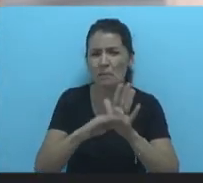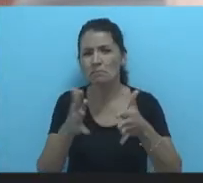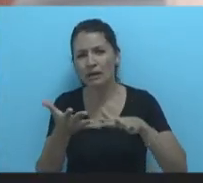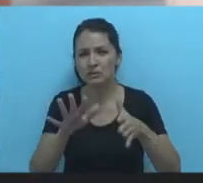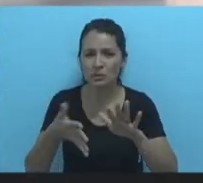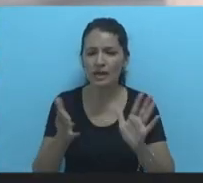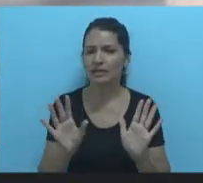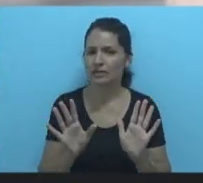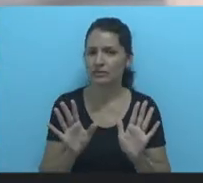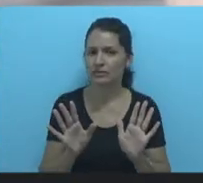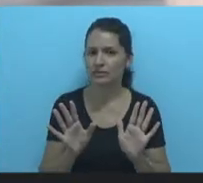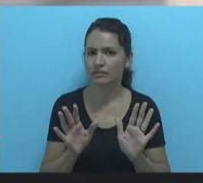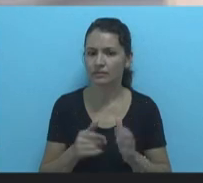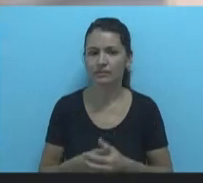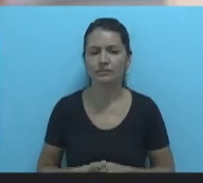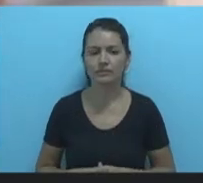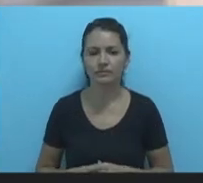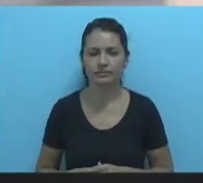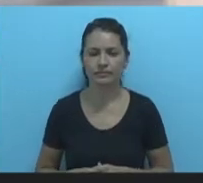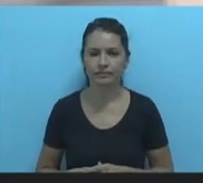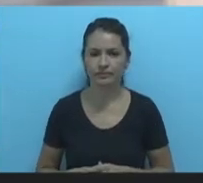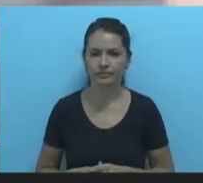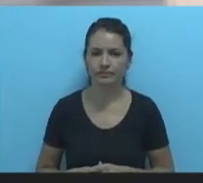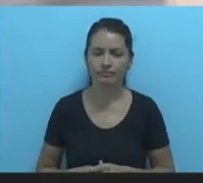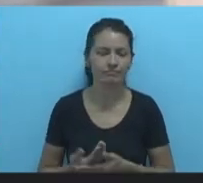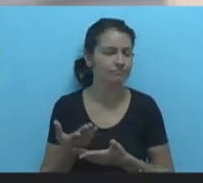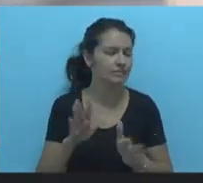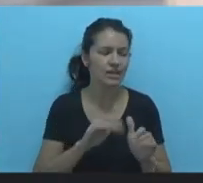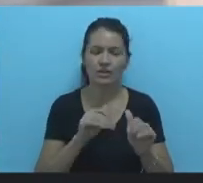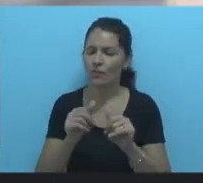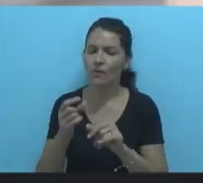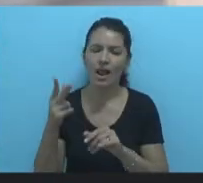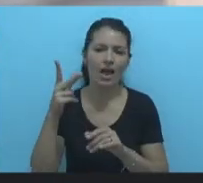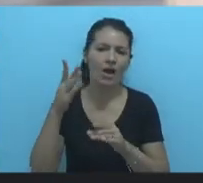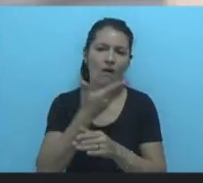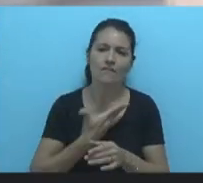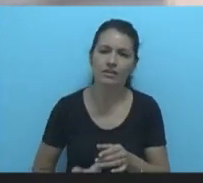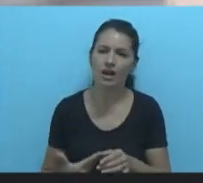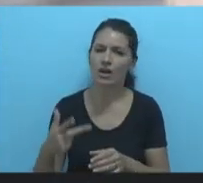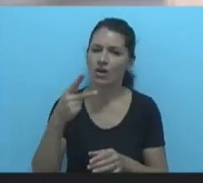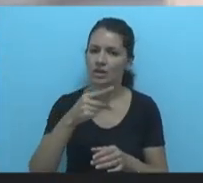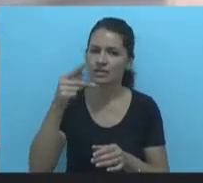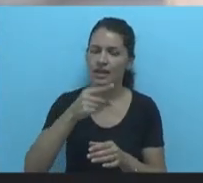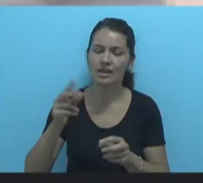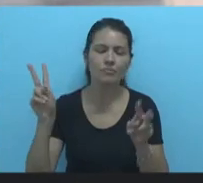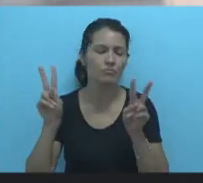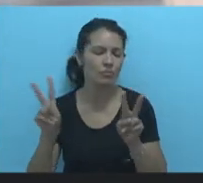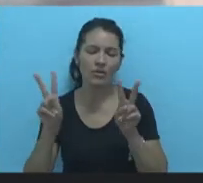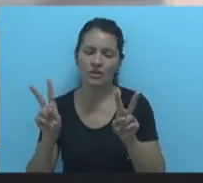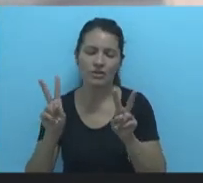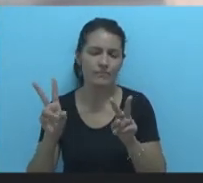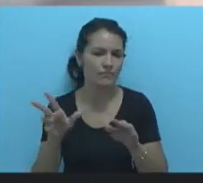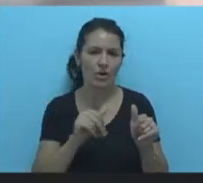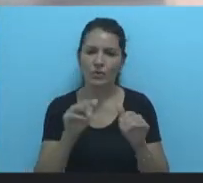administrar el excedente de manera discrecional, como ha sido una historia del kirchnerismo y del peronismo en la Argentina, lamentablemente. Si no, fijémonos